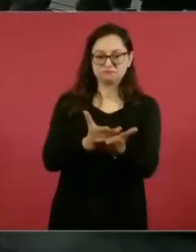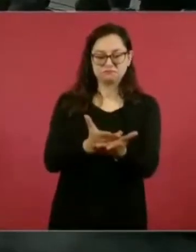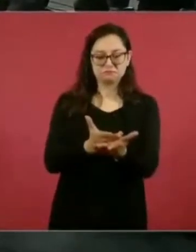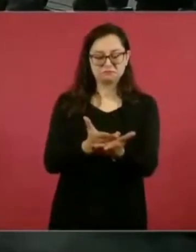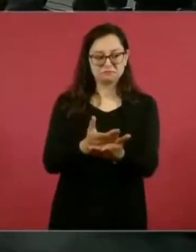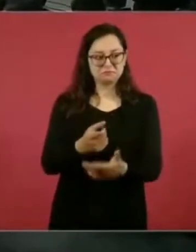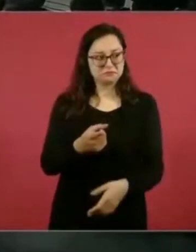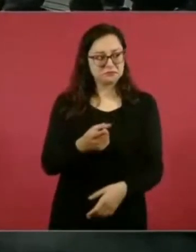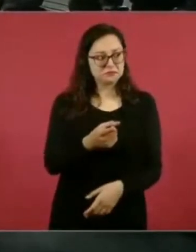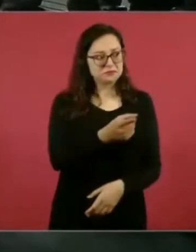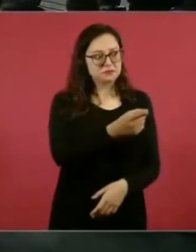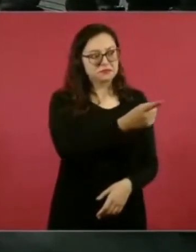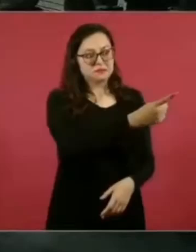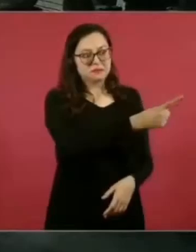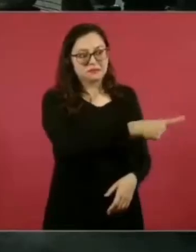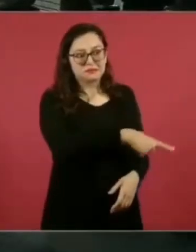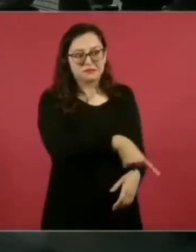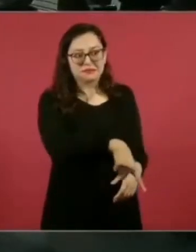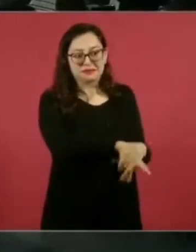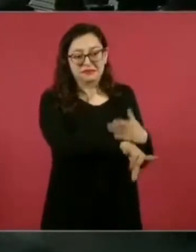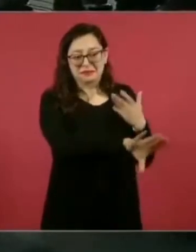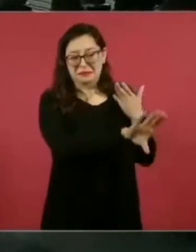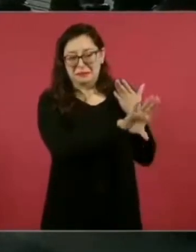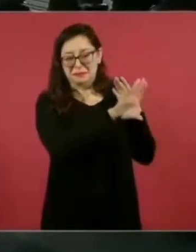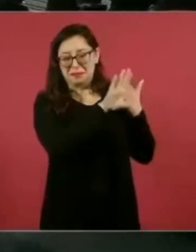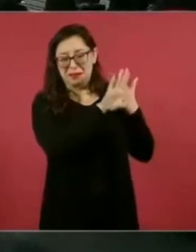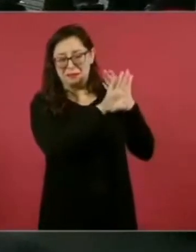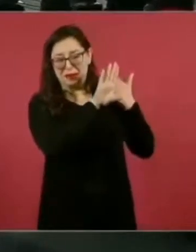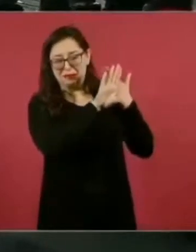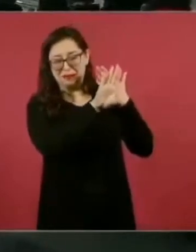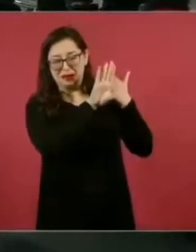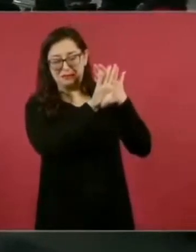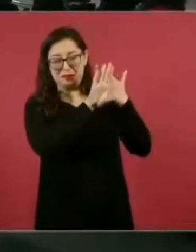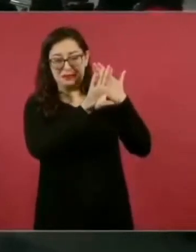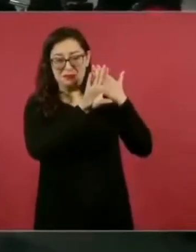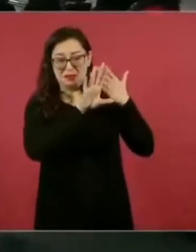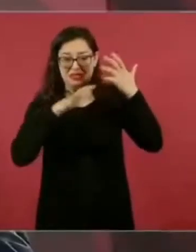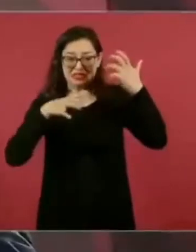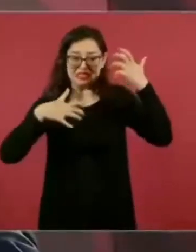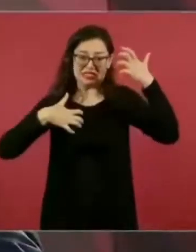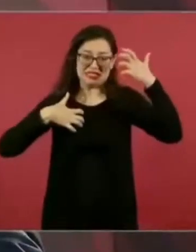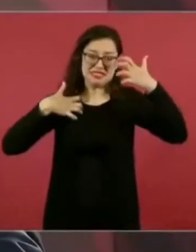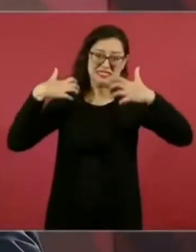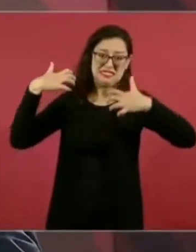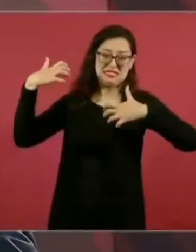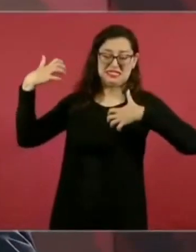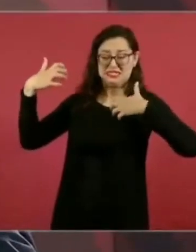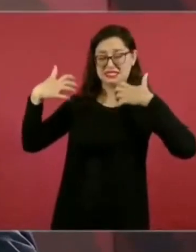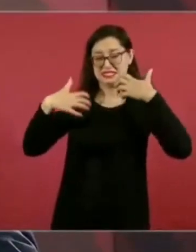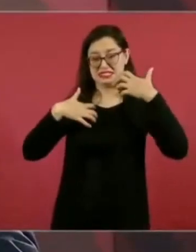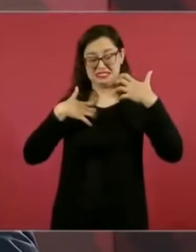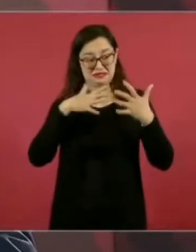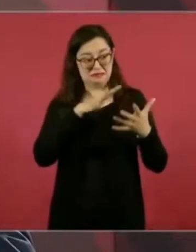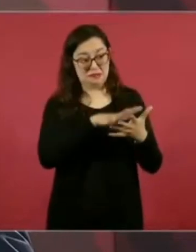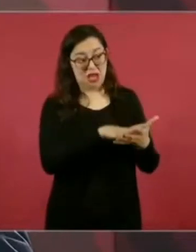conservadores sobre todo, la mayoría, porque hay quienes